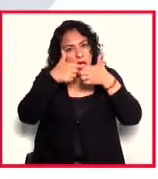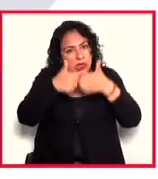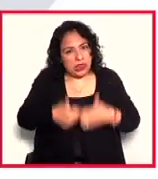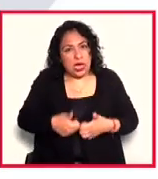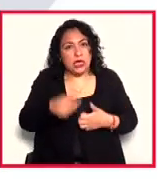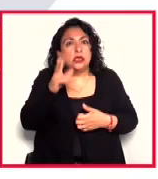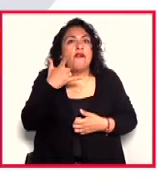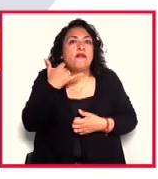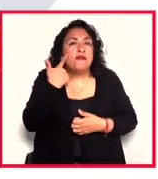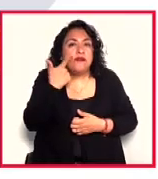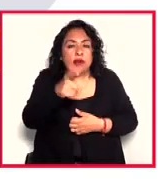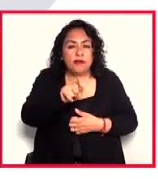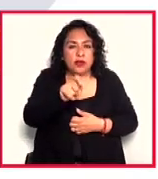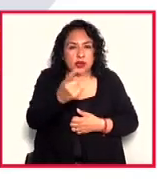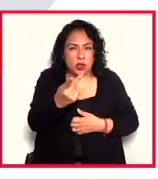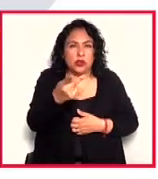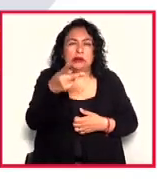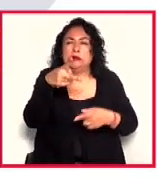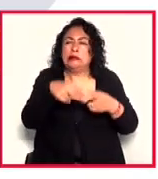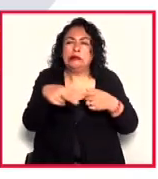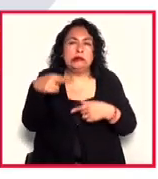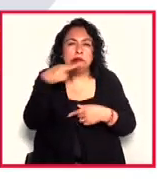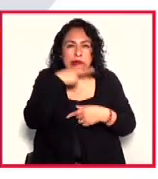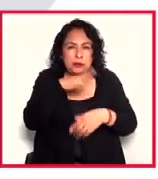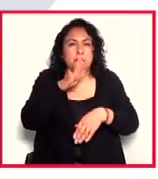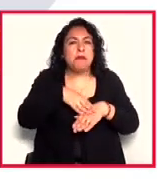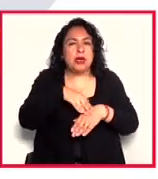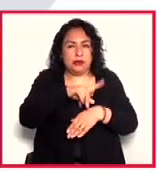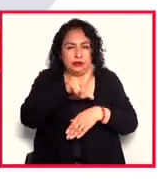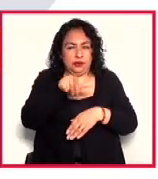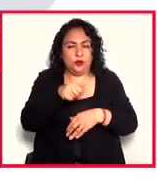Canal 22. Vamos a una brevísima pausa, tenemos mucho más.